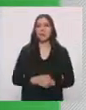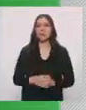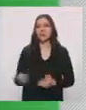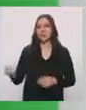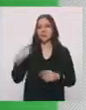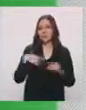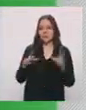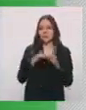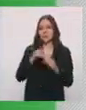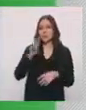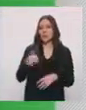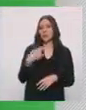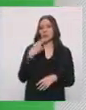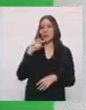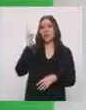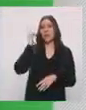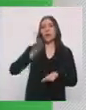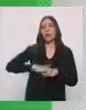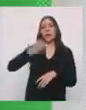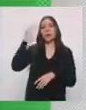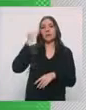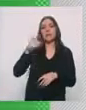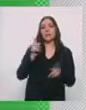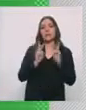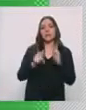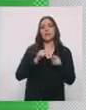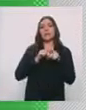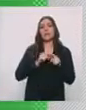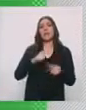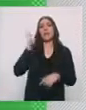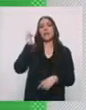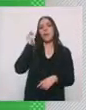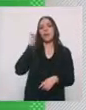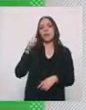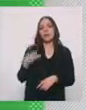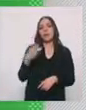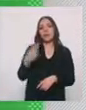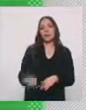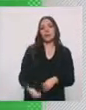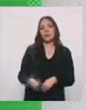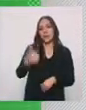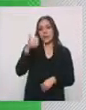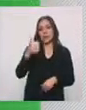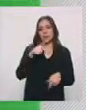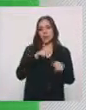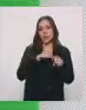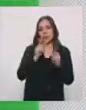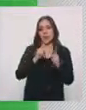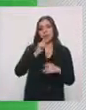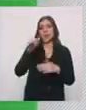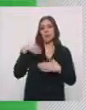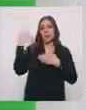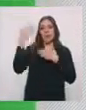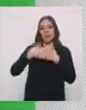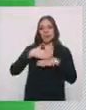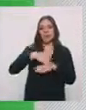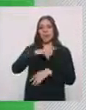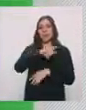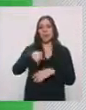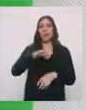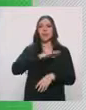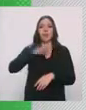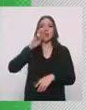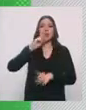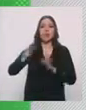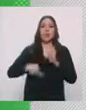tu colaboración. Supuesto. Ojalá tuviéramos mucho más tiempo para seguir platicando contigo. Esperemos que sea la primera de muchas. Invitamos a la audiencia a revivir esta entrevista a través de